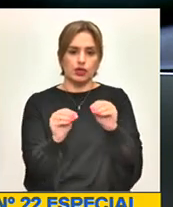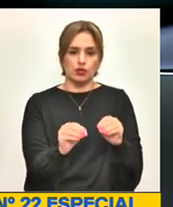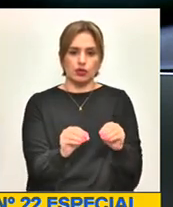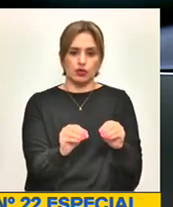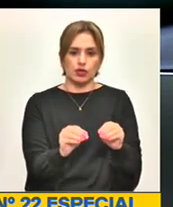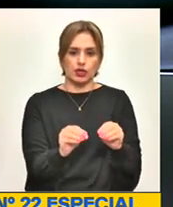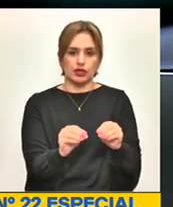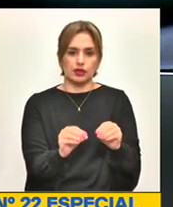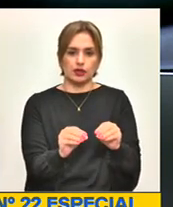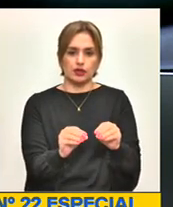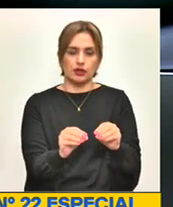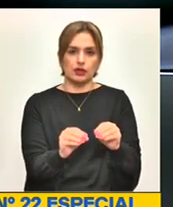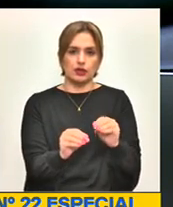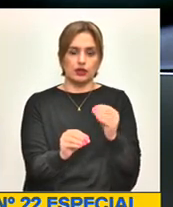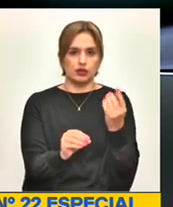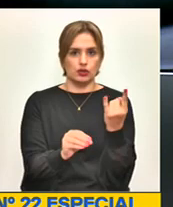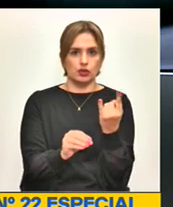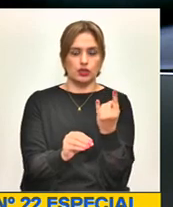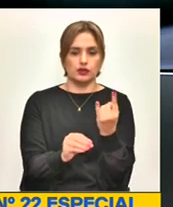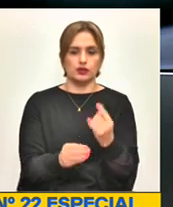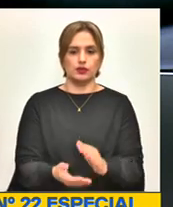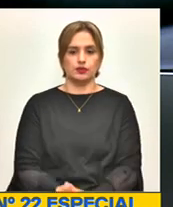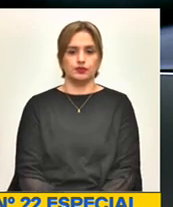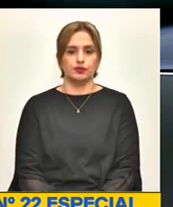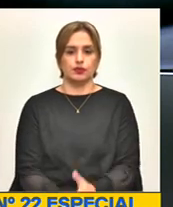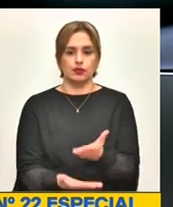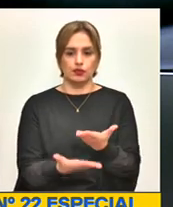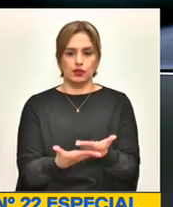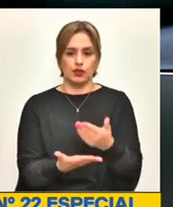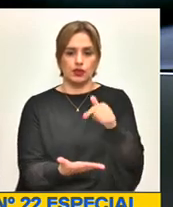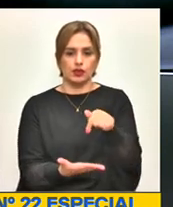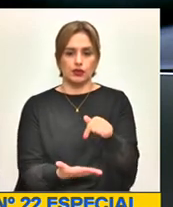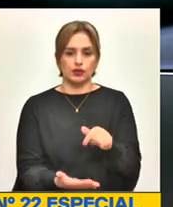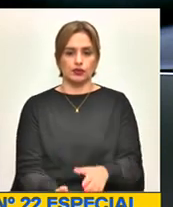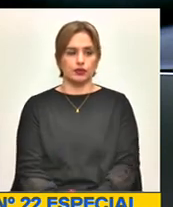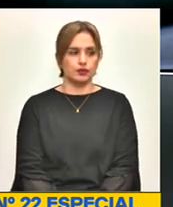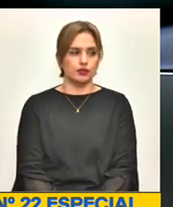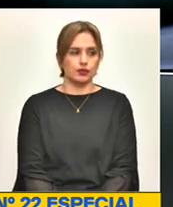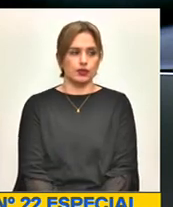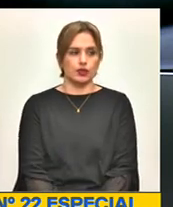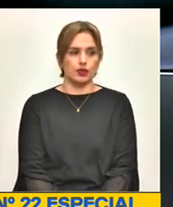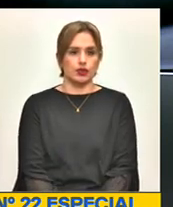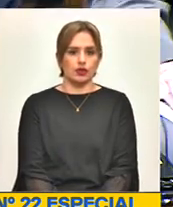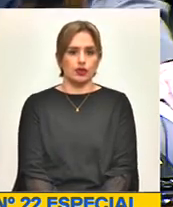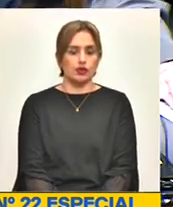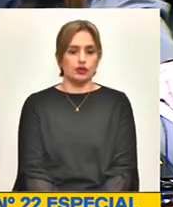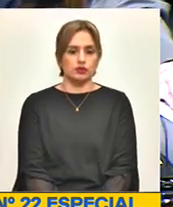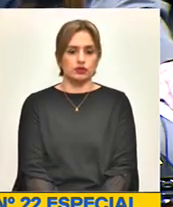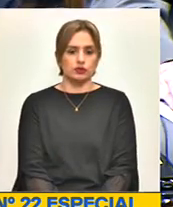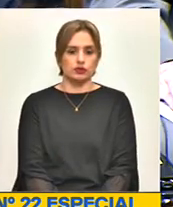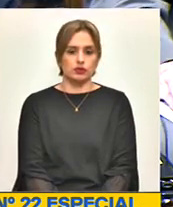constitucional de emergencia solicitada el día de hoy por el gobierno Muchas gracias presidente